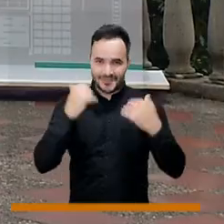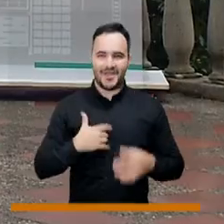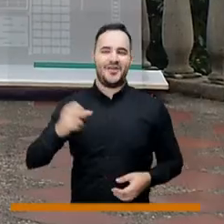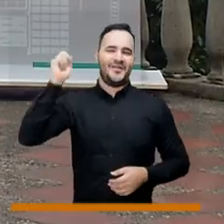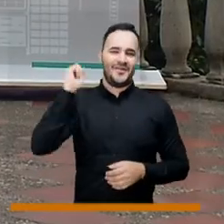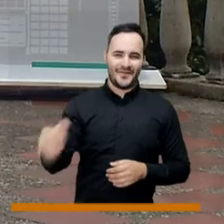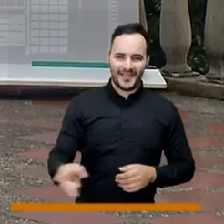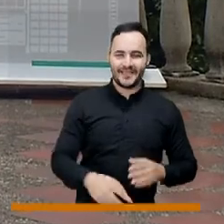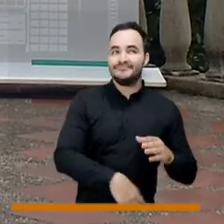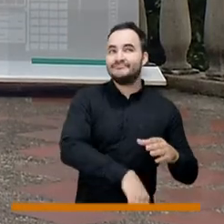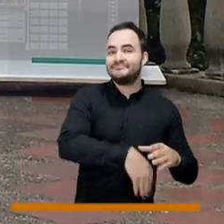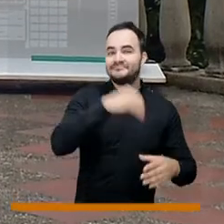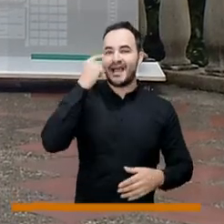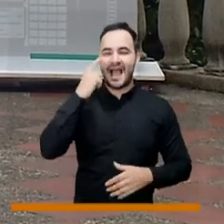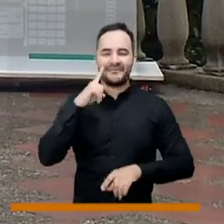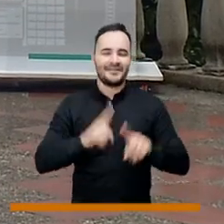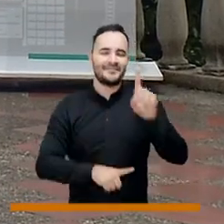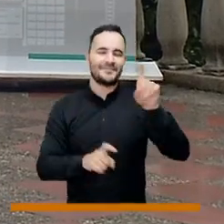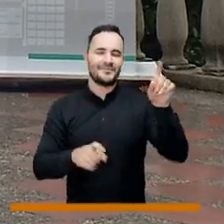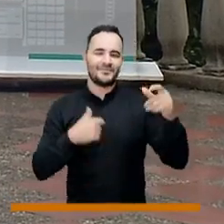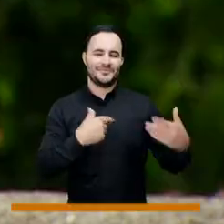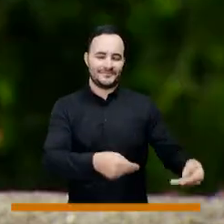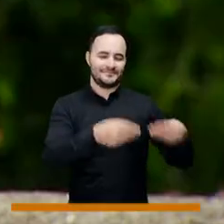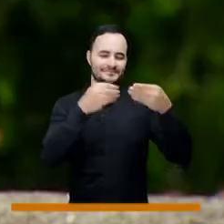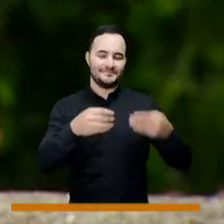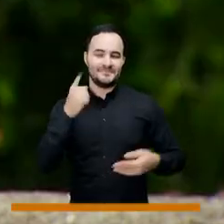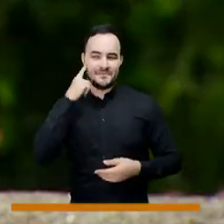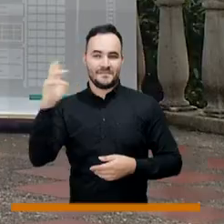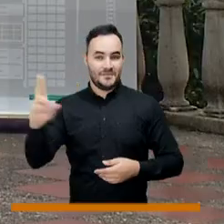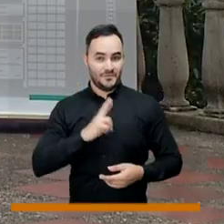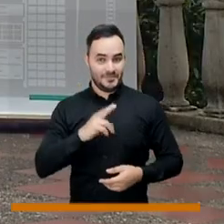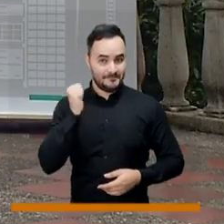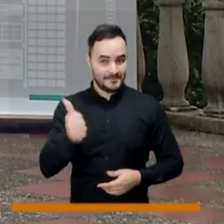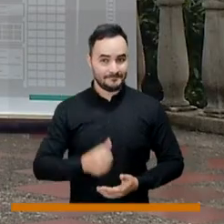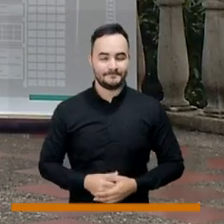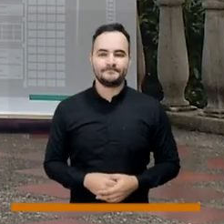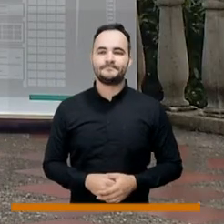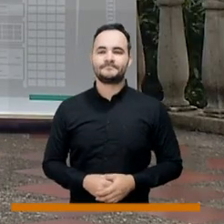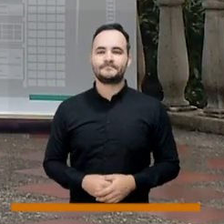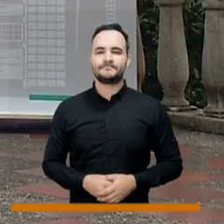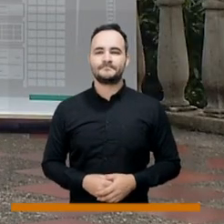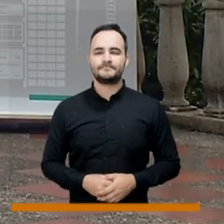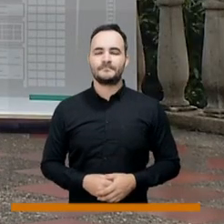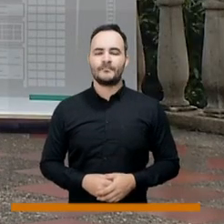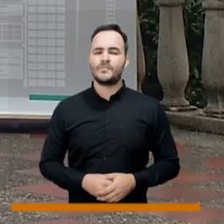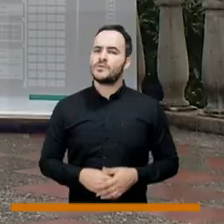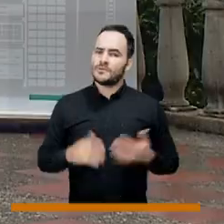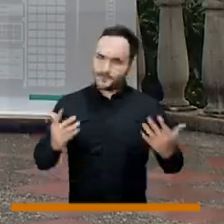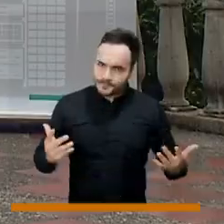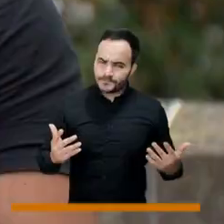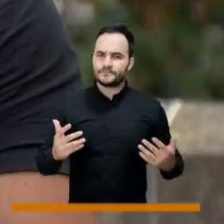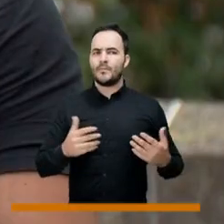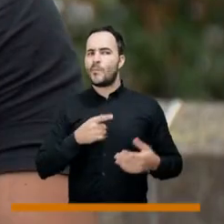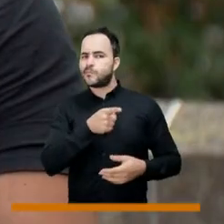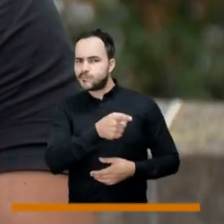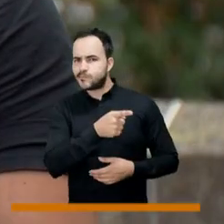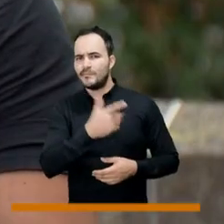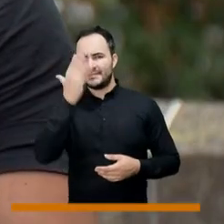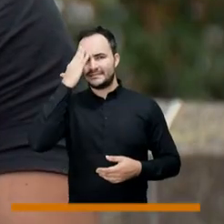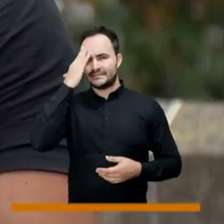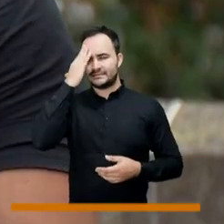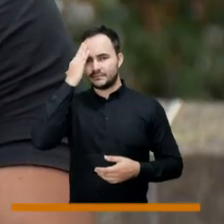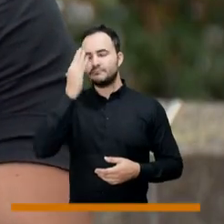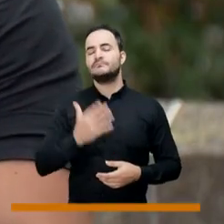Vamos entonces a buscar qué nos trae hoy Pandora. Solo están en marcha dos de los